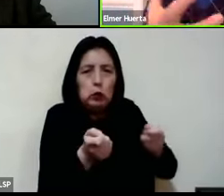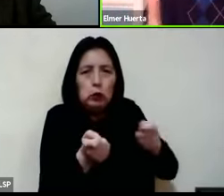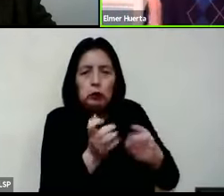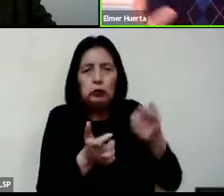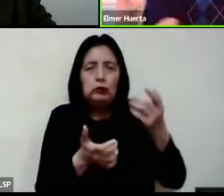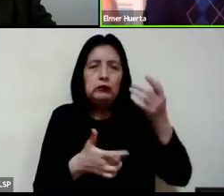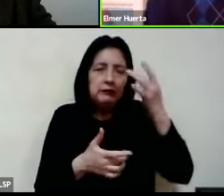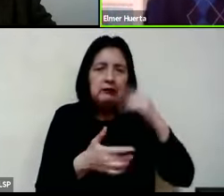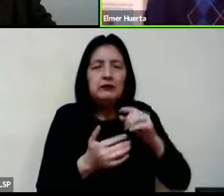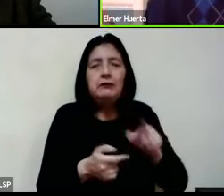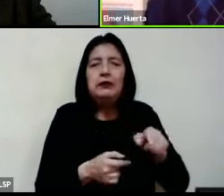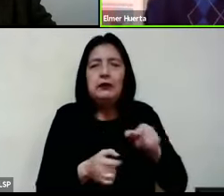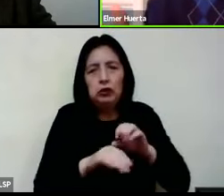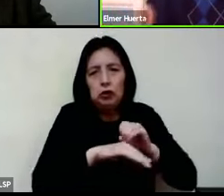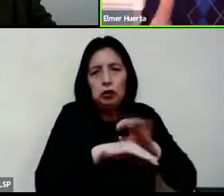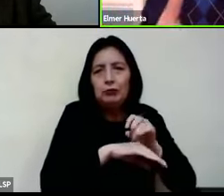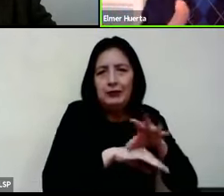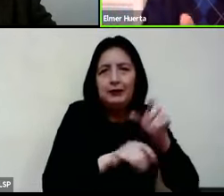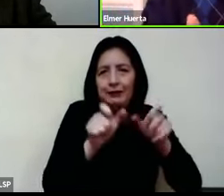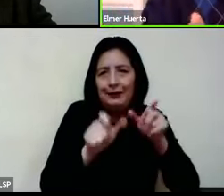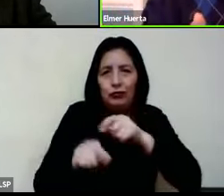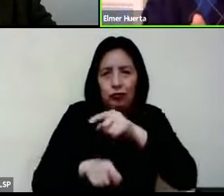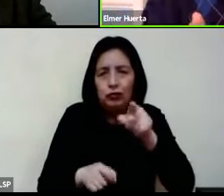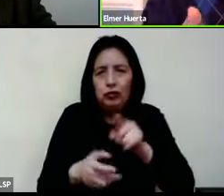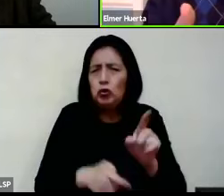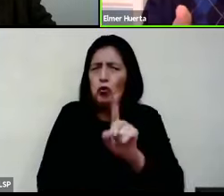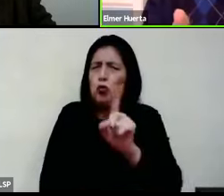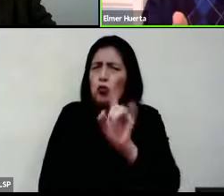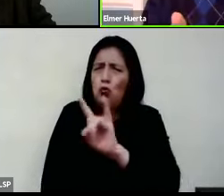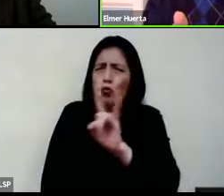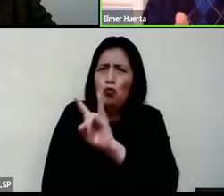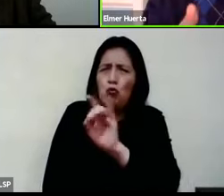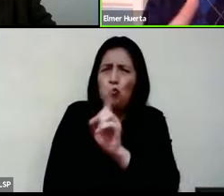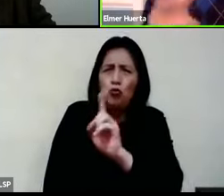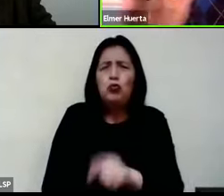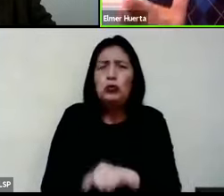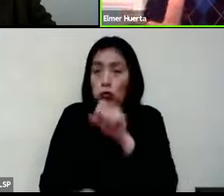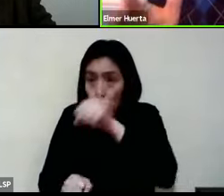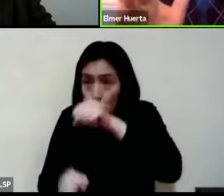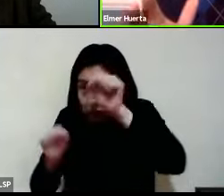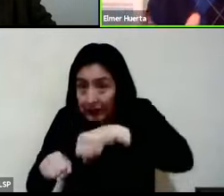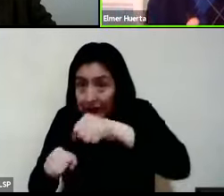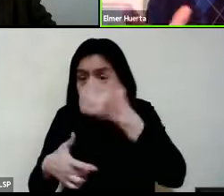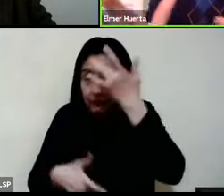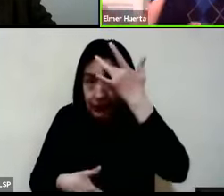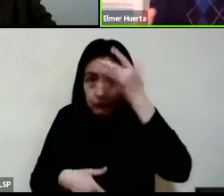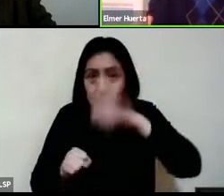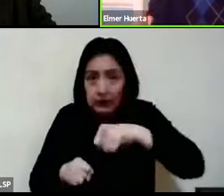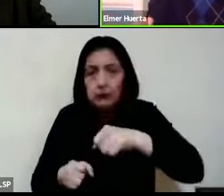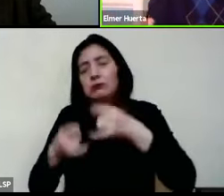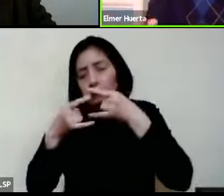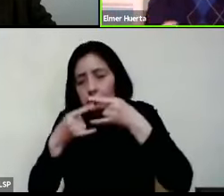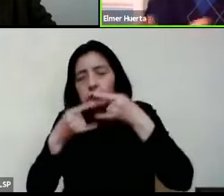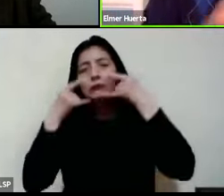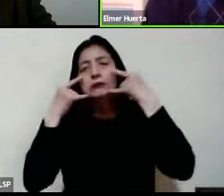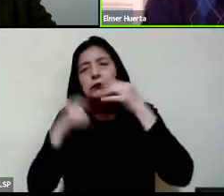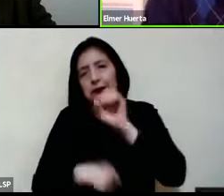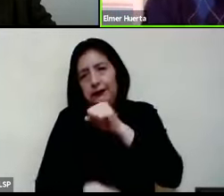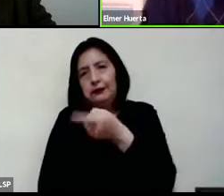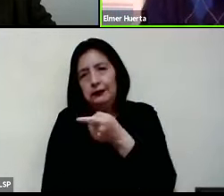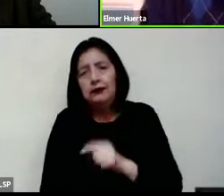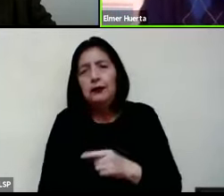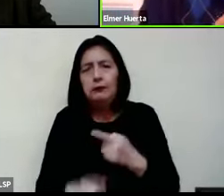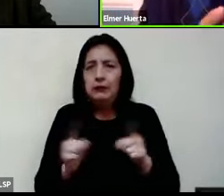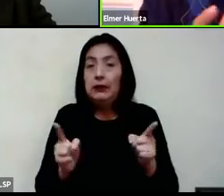Enfermedades, eso es lo que recomendaban al público. No usen mascarillas si no están enfermos, el enfermo solamente debe usarla.